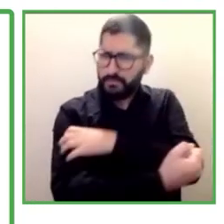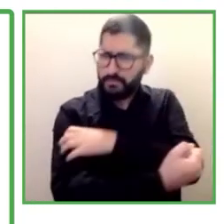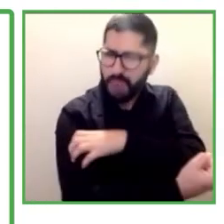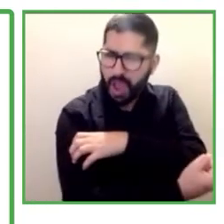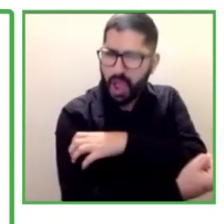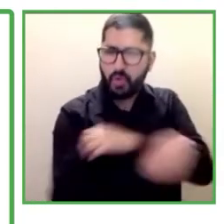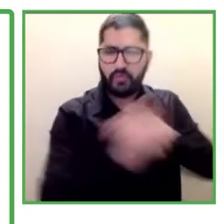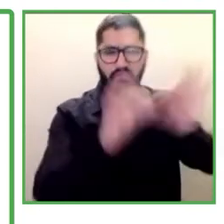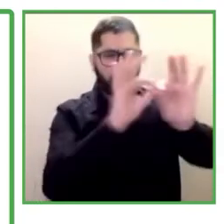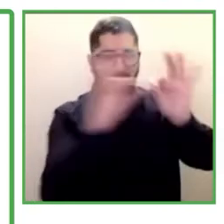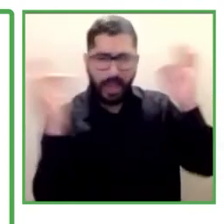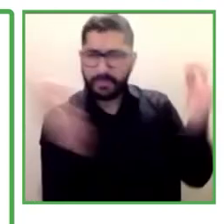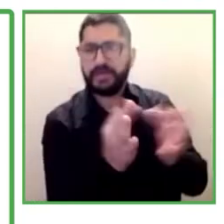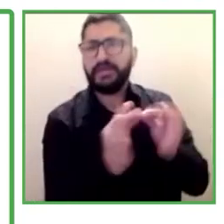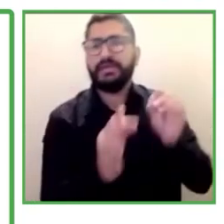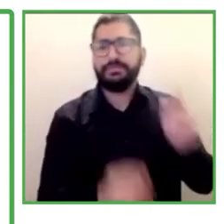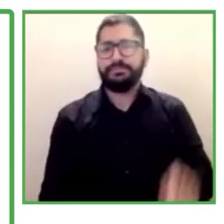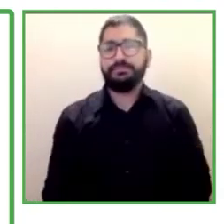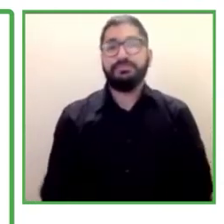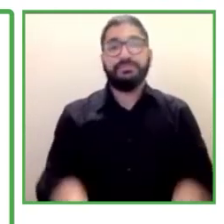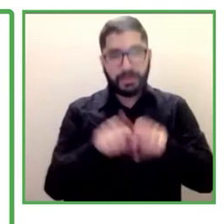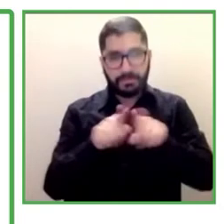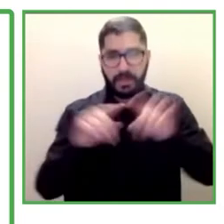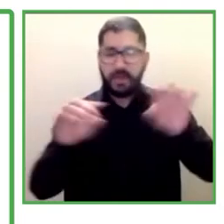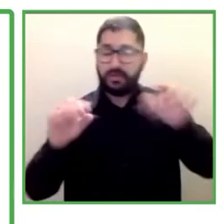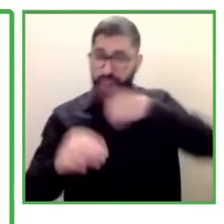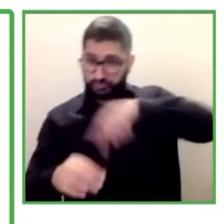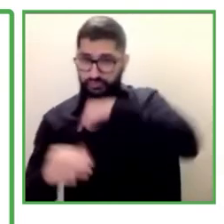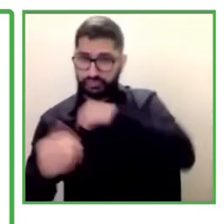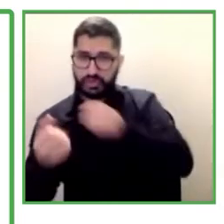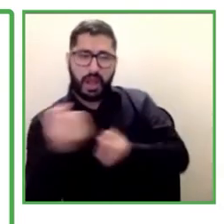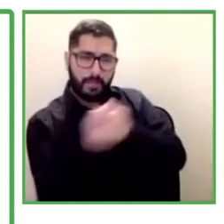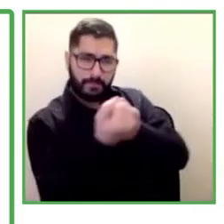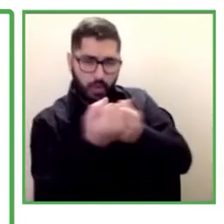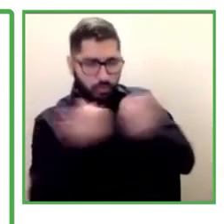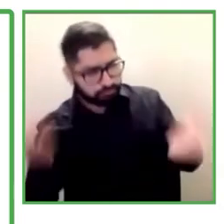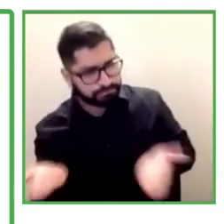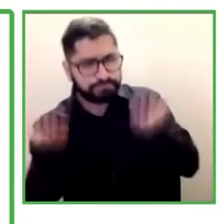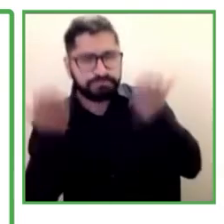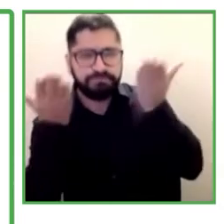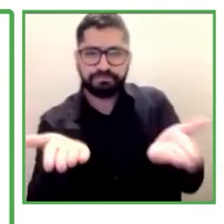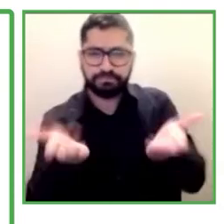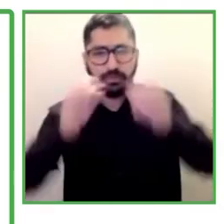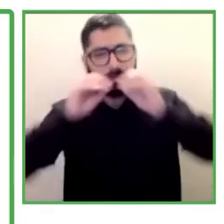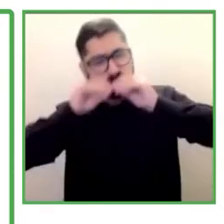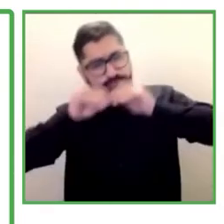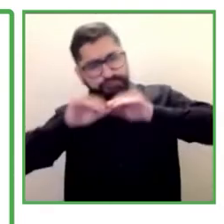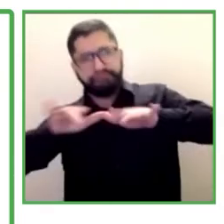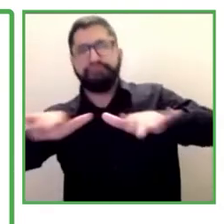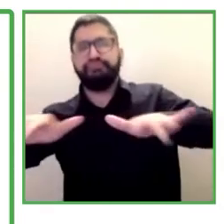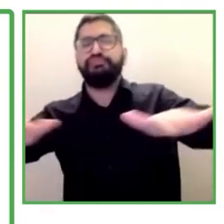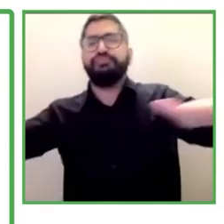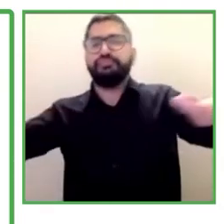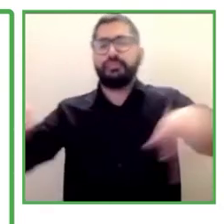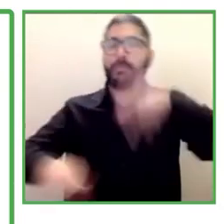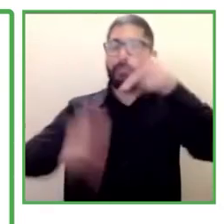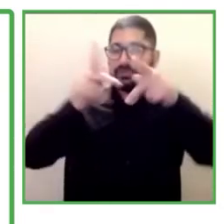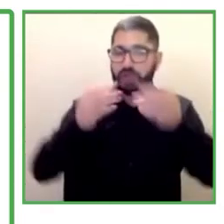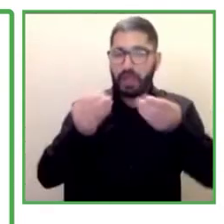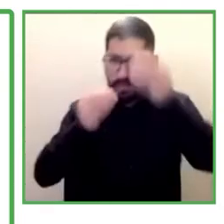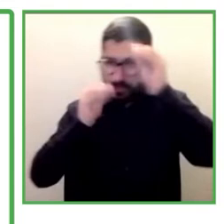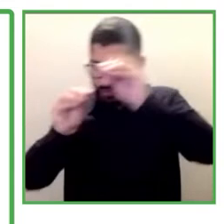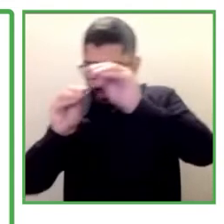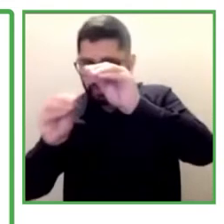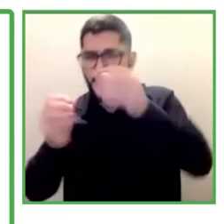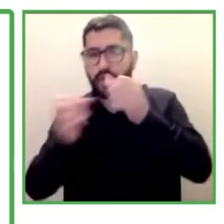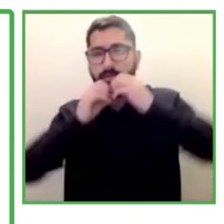El apoyo que prestamos es que difundimos los materiales de formación, esos materiales en lectura fácil que nosotros hemos elaborado, los ofrecemos